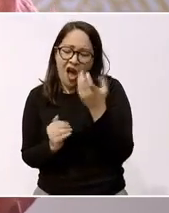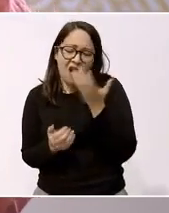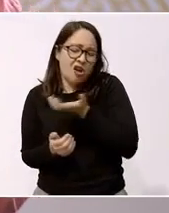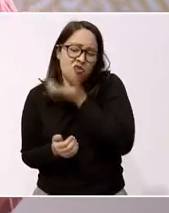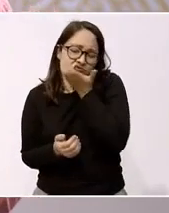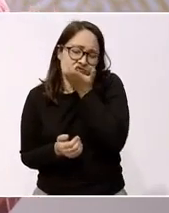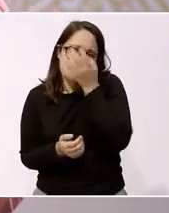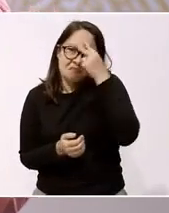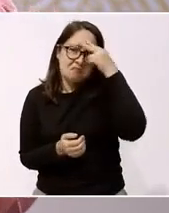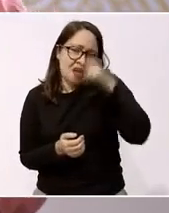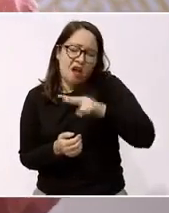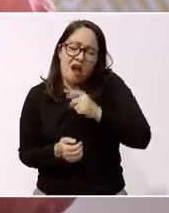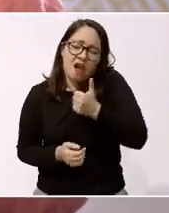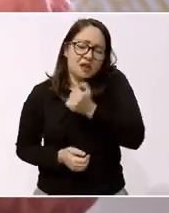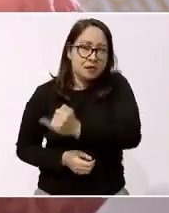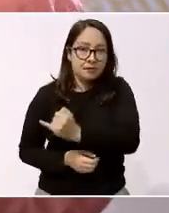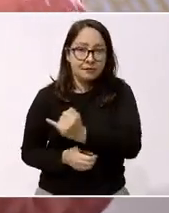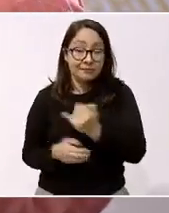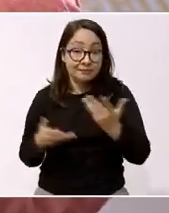Y decían,